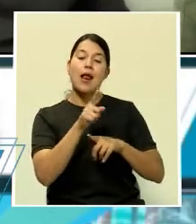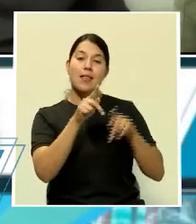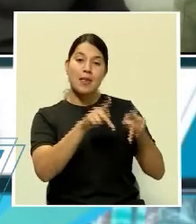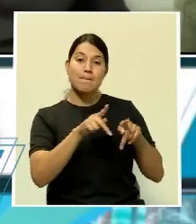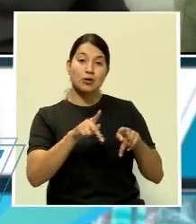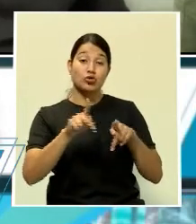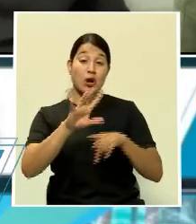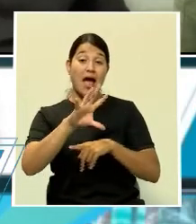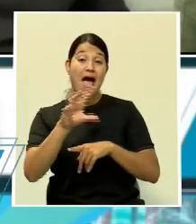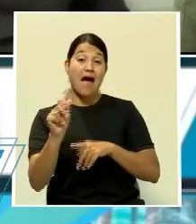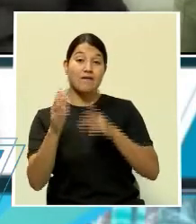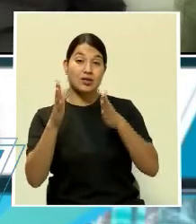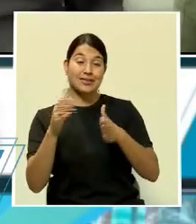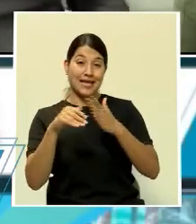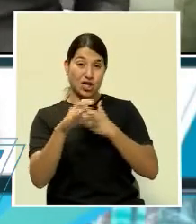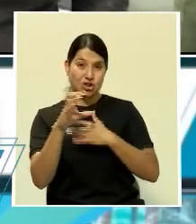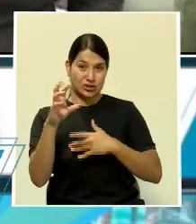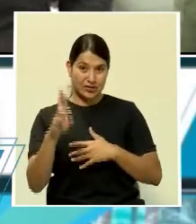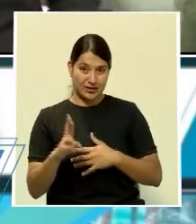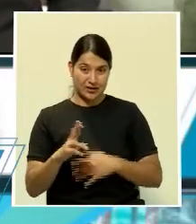el país?